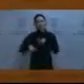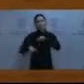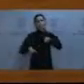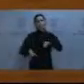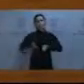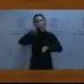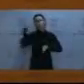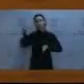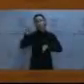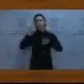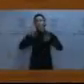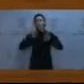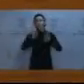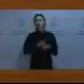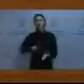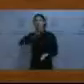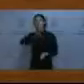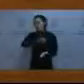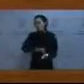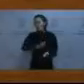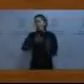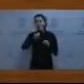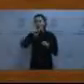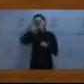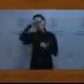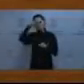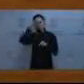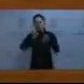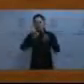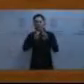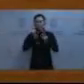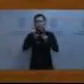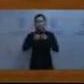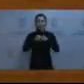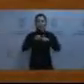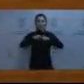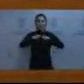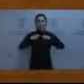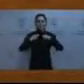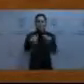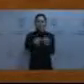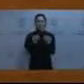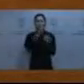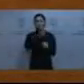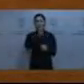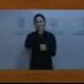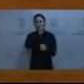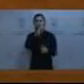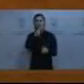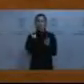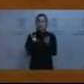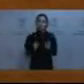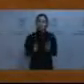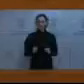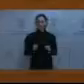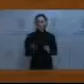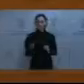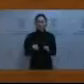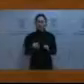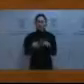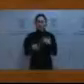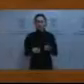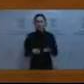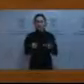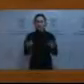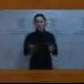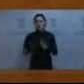de la cultura castreña, no solo en España, sino en Europa, y así lo atestiguan informes científicos y culturales. Pero es que podría haber más en